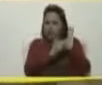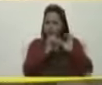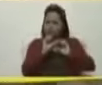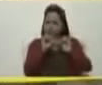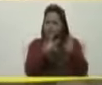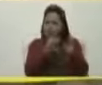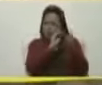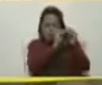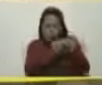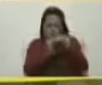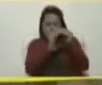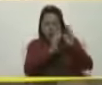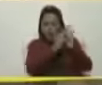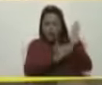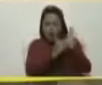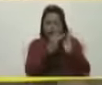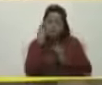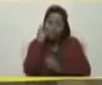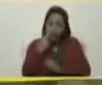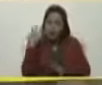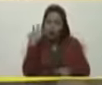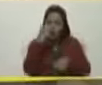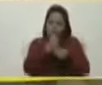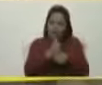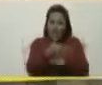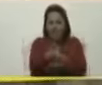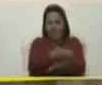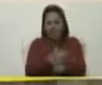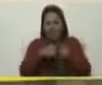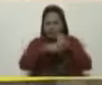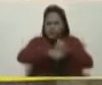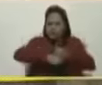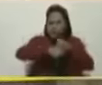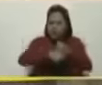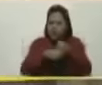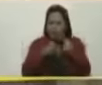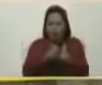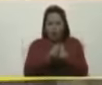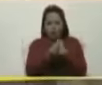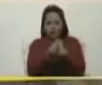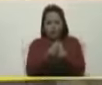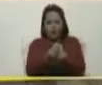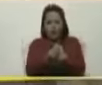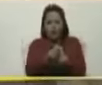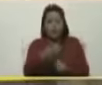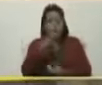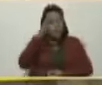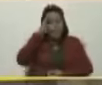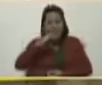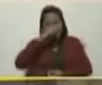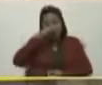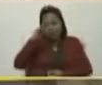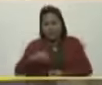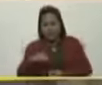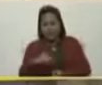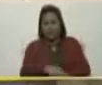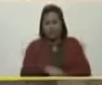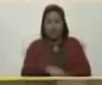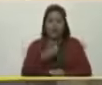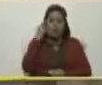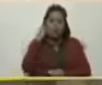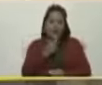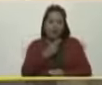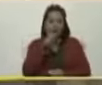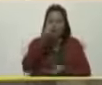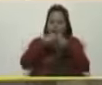dijo, por tener tanta confianza, habían cabalgado juntos. Soldado raso. Bolívar cabalgaba, comía y dormía con los